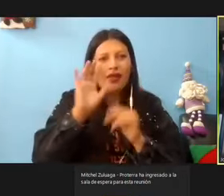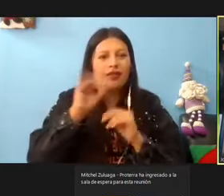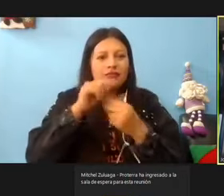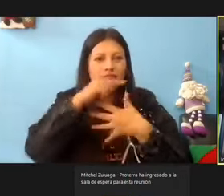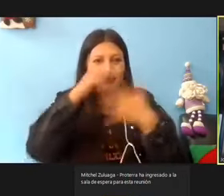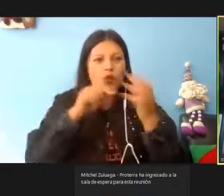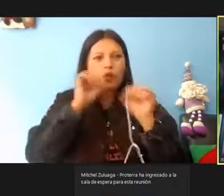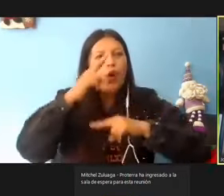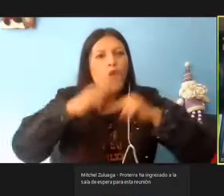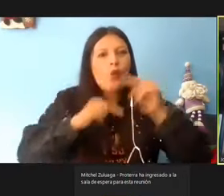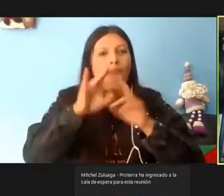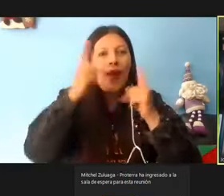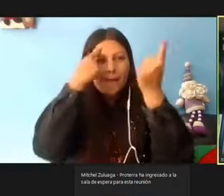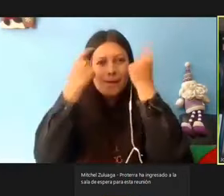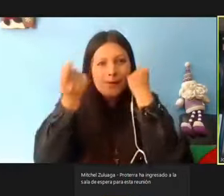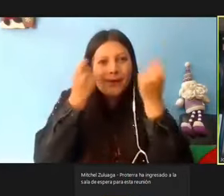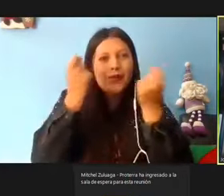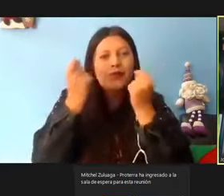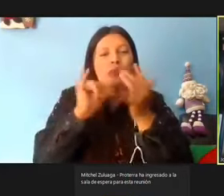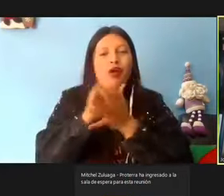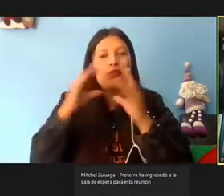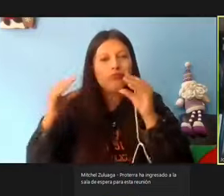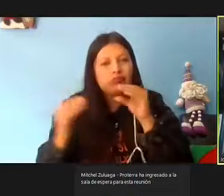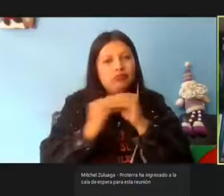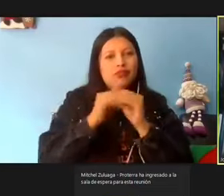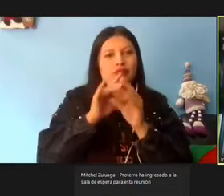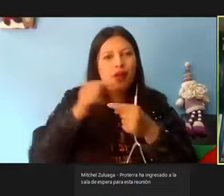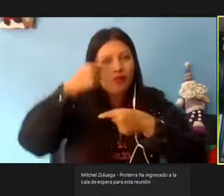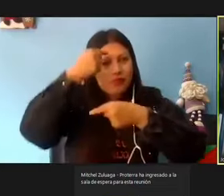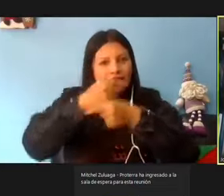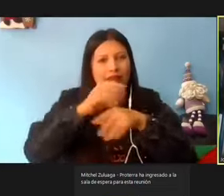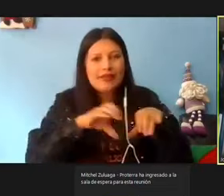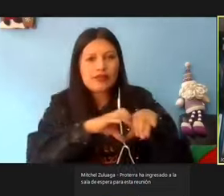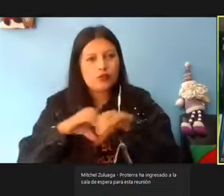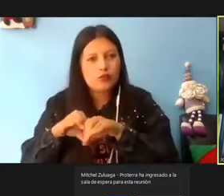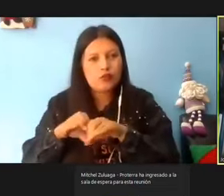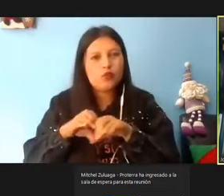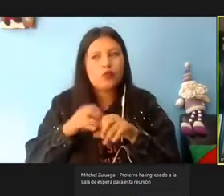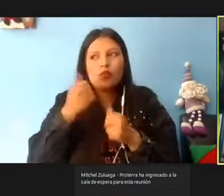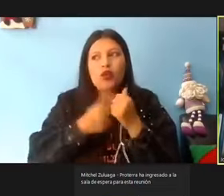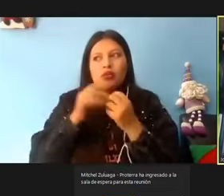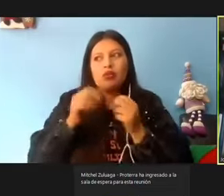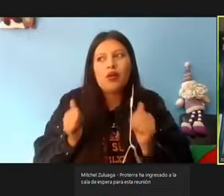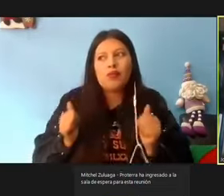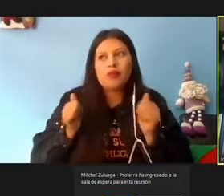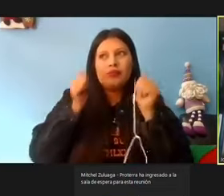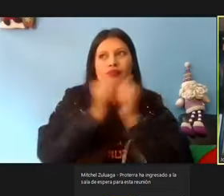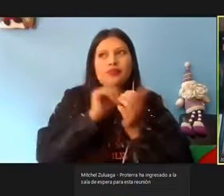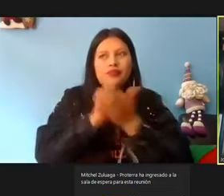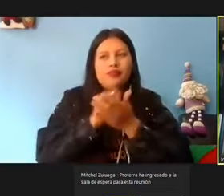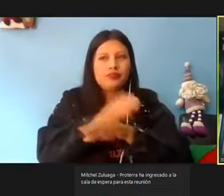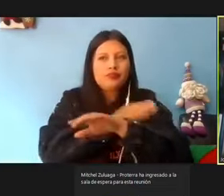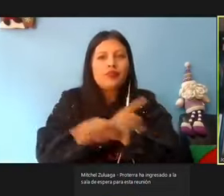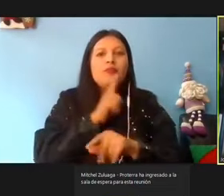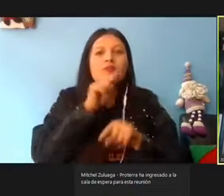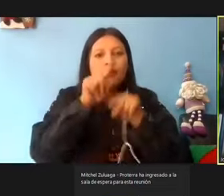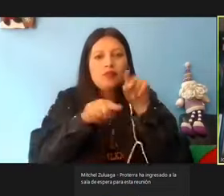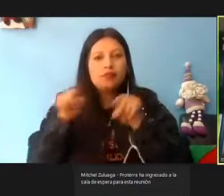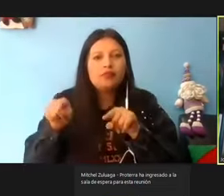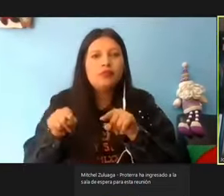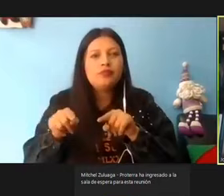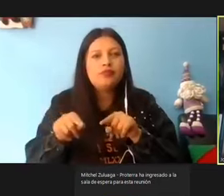poder construir estrategias de articulación efectivas, de acción, de acompañamiento, lo mencionaban algunas y algunos,